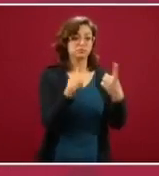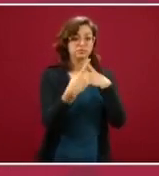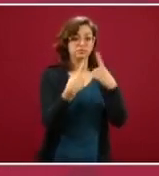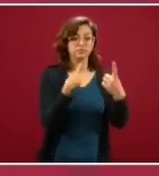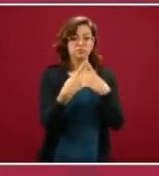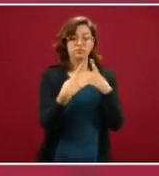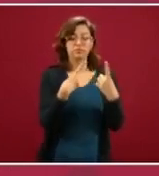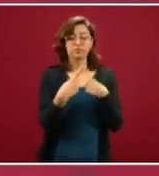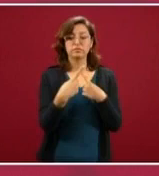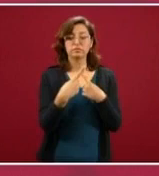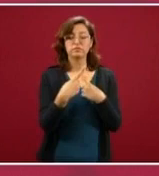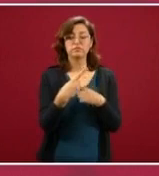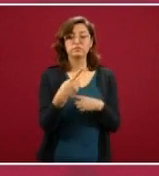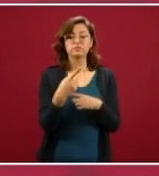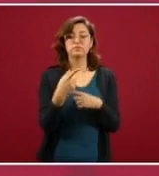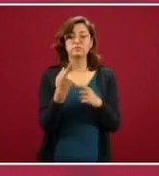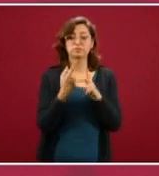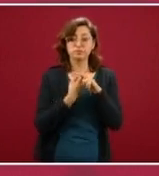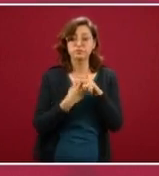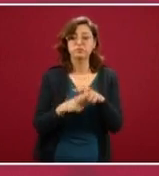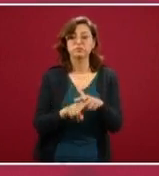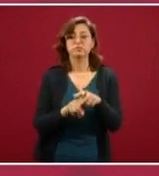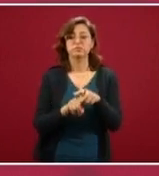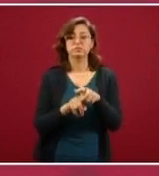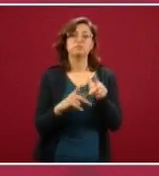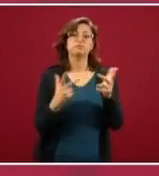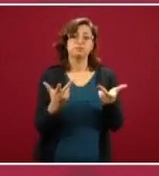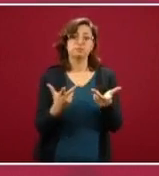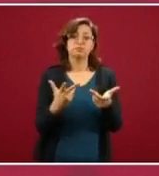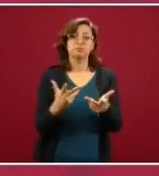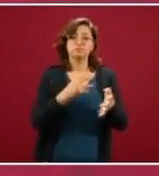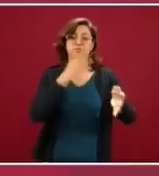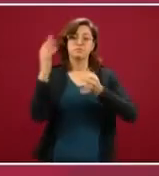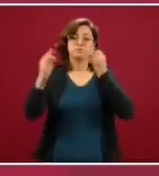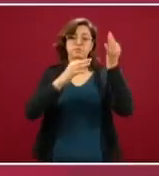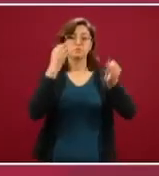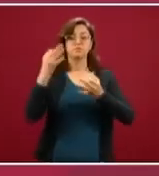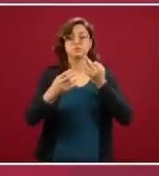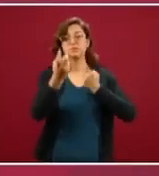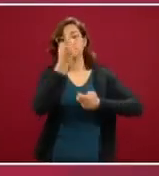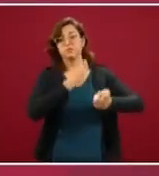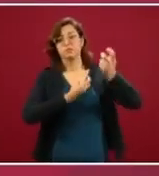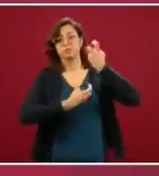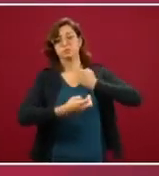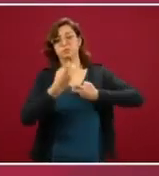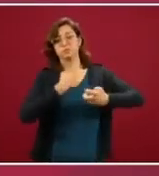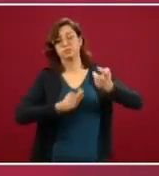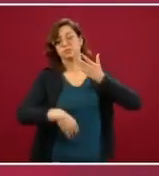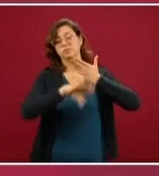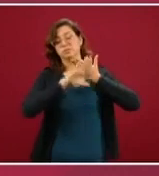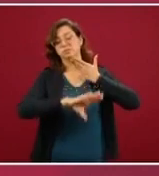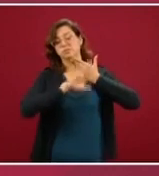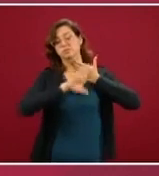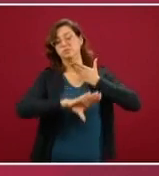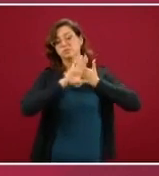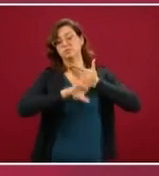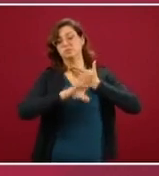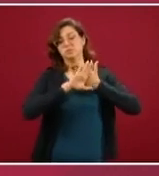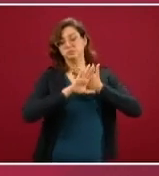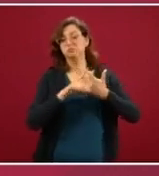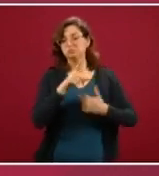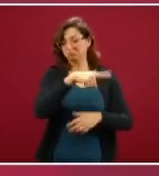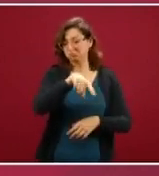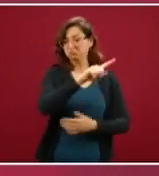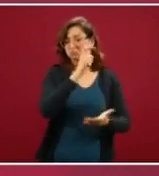Ellos implementaron la guerra sucia, la financiaron.